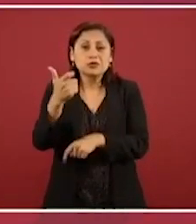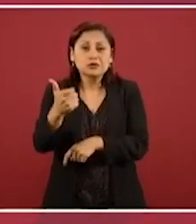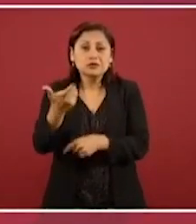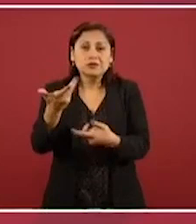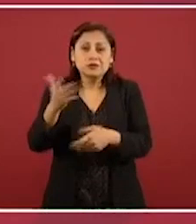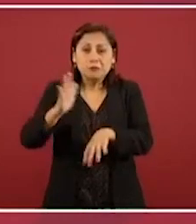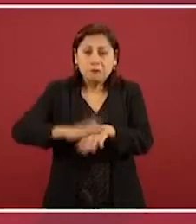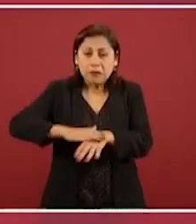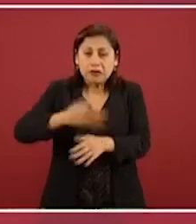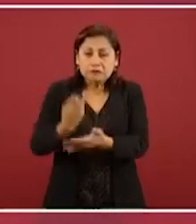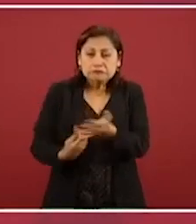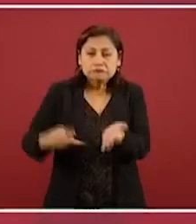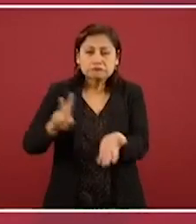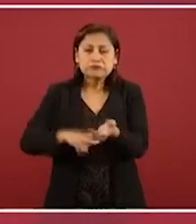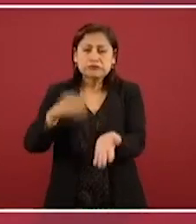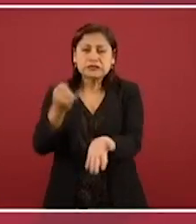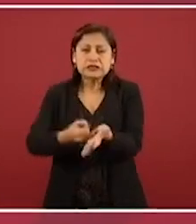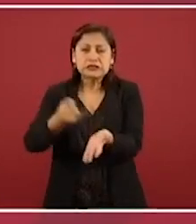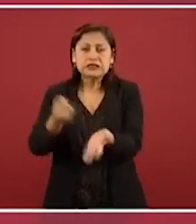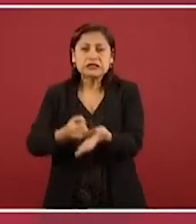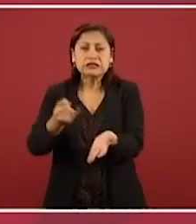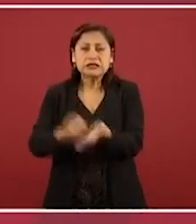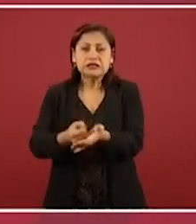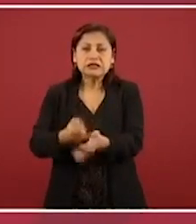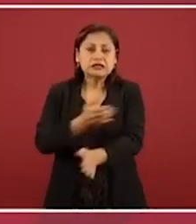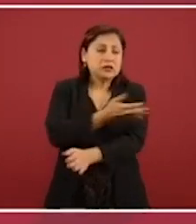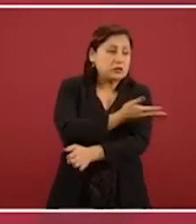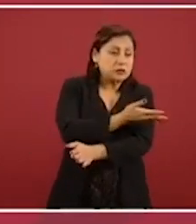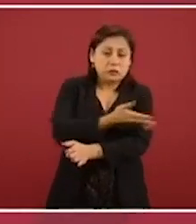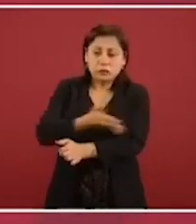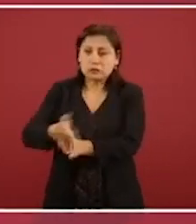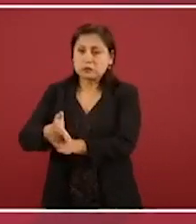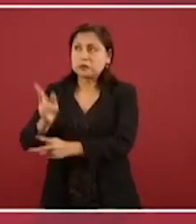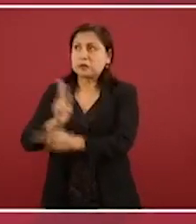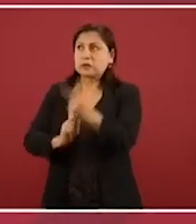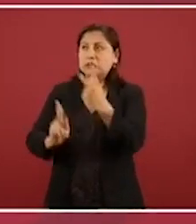intereses y ya no podemos seguir